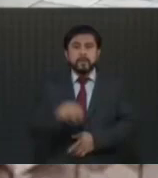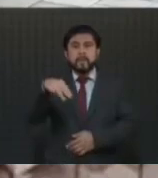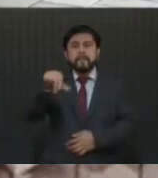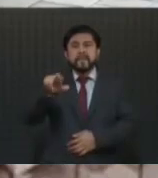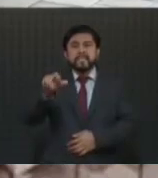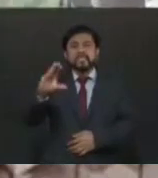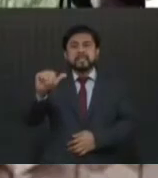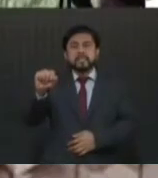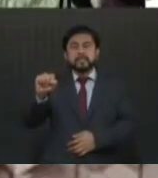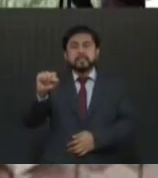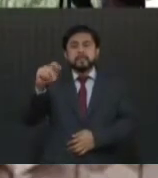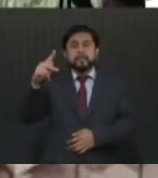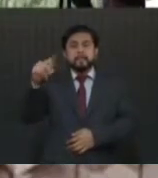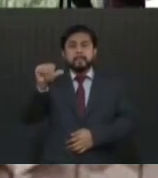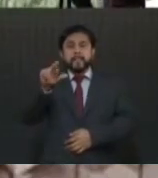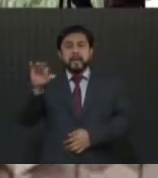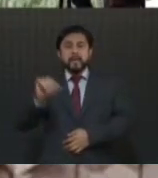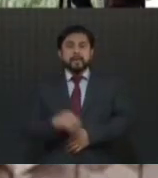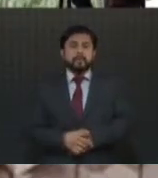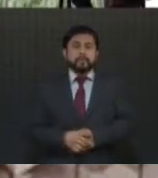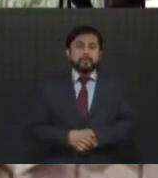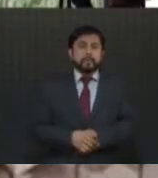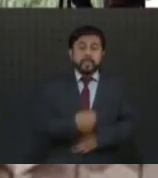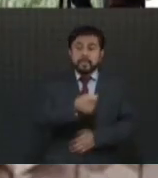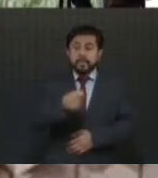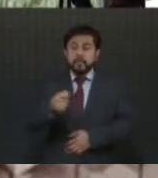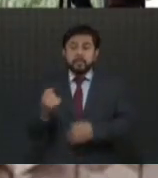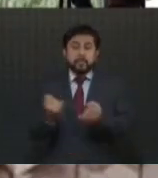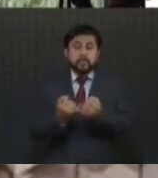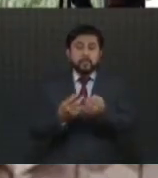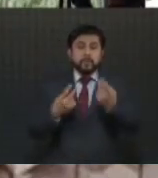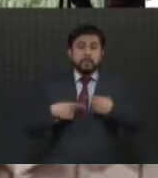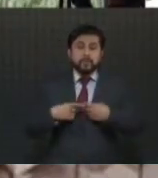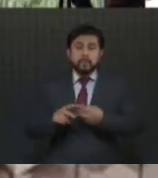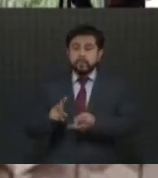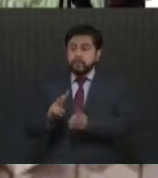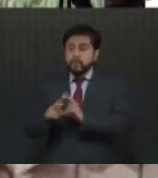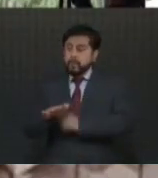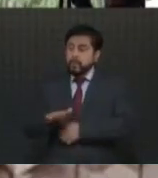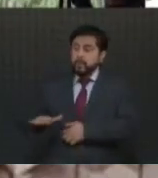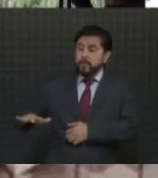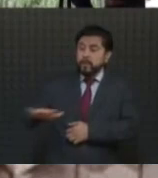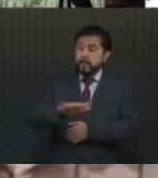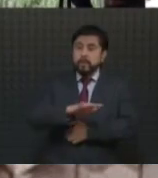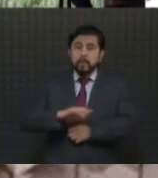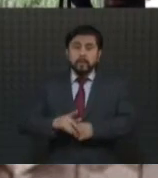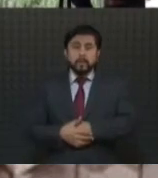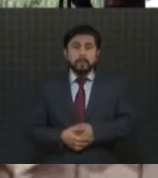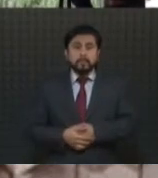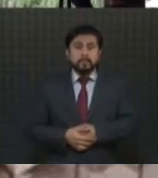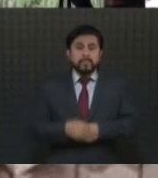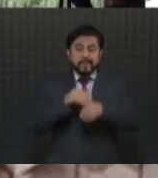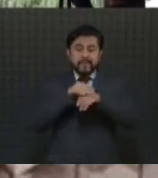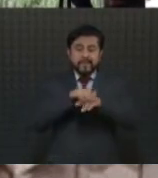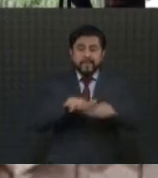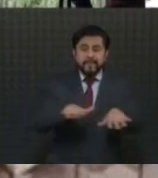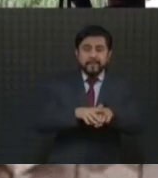A las y los integrantes de los comités vecinales. A las y los integrantes de la Red de Mujeres